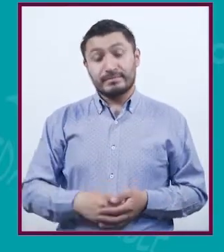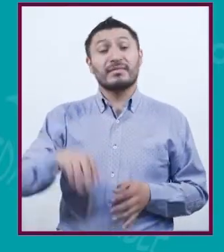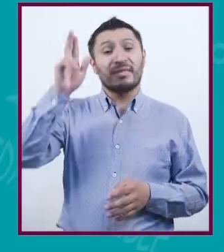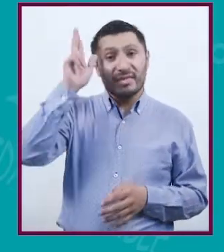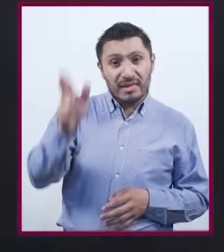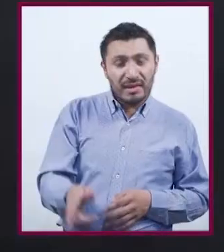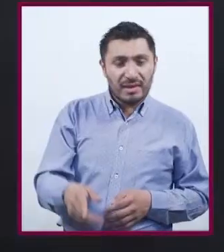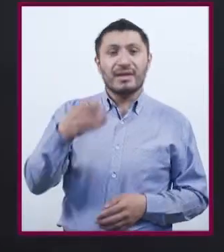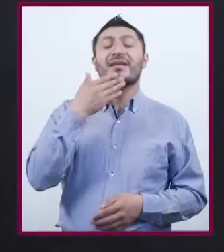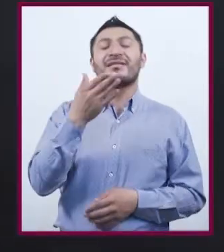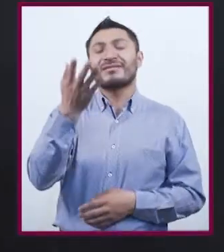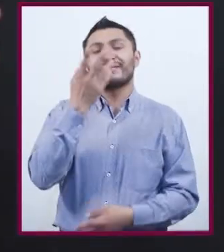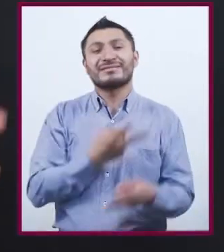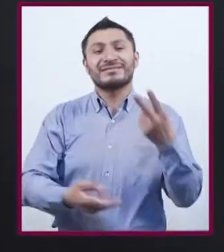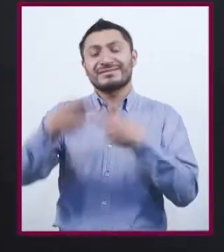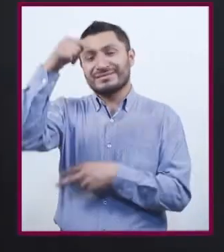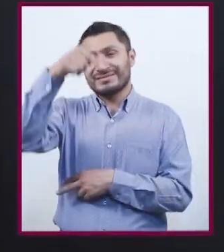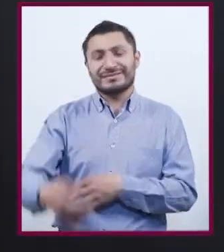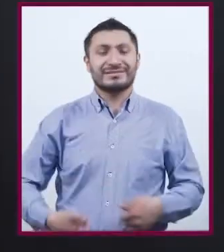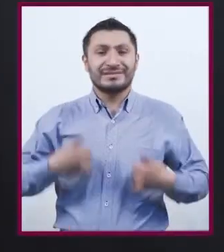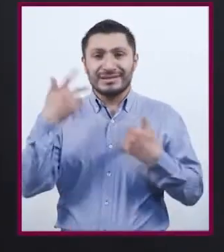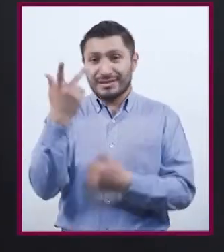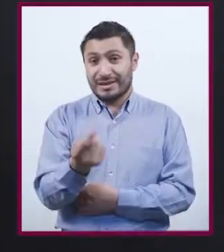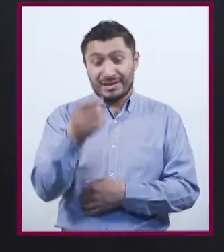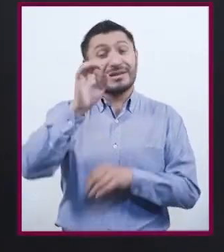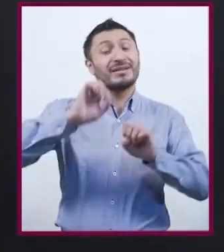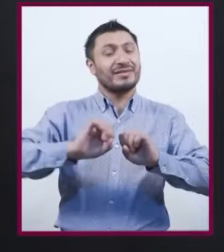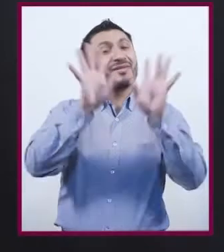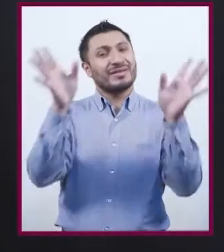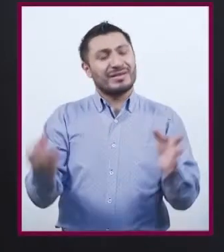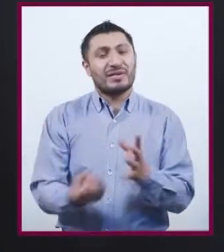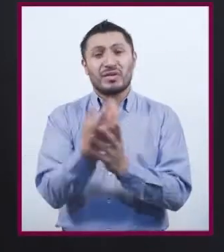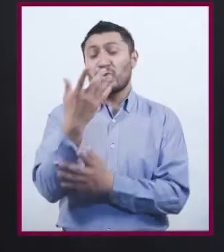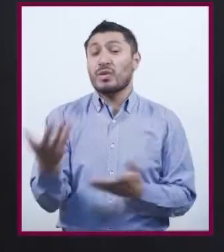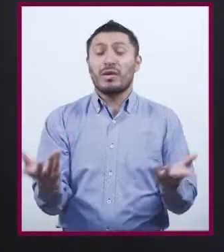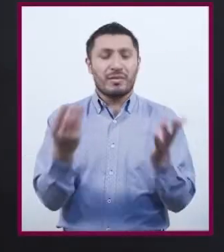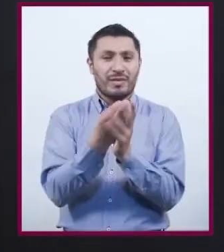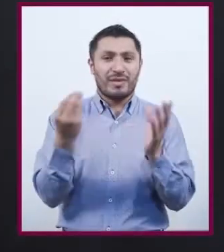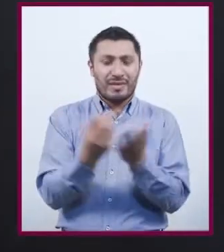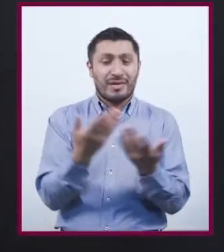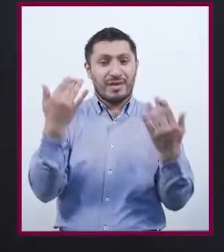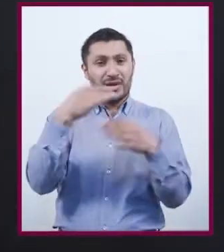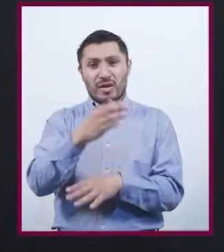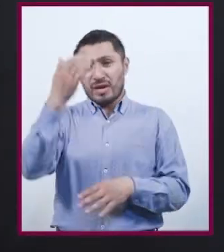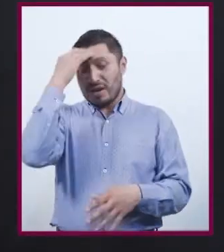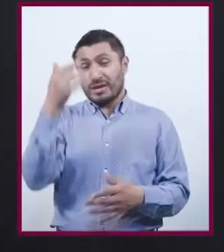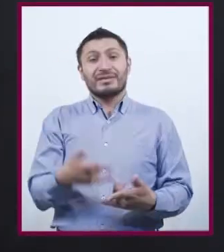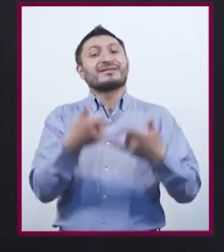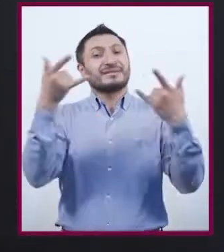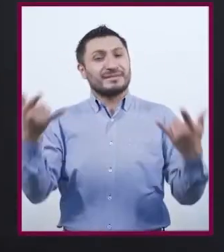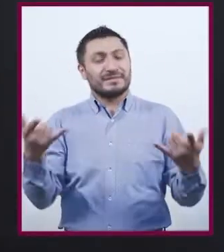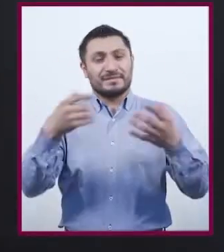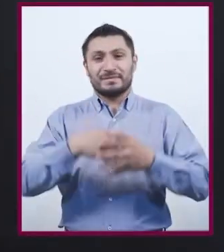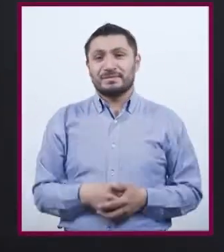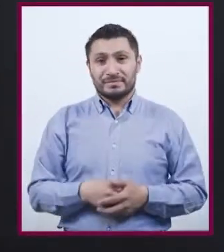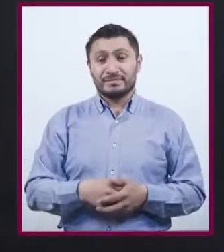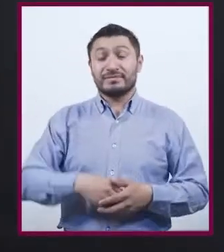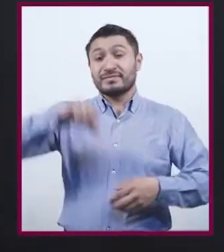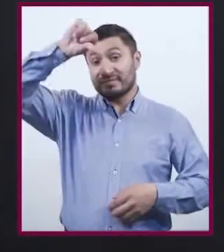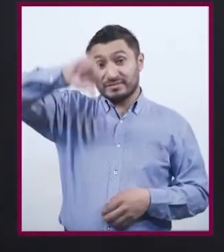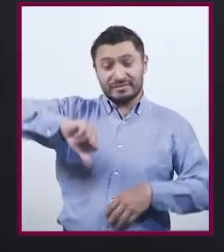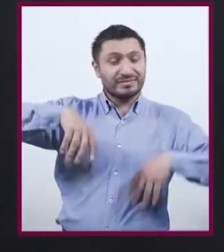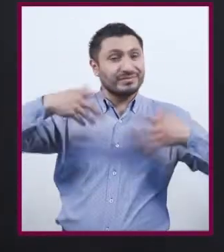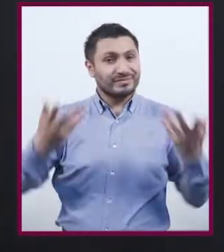muertos. ¿Qué tal? Te doy la bienvenida a Jóvenes en TV y claro, a un nuevo programa de la serie